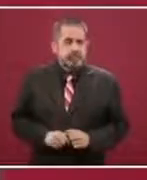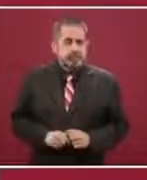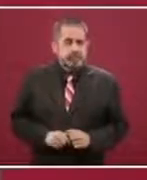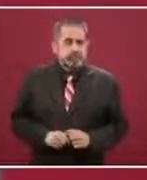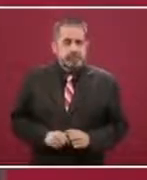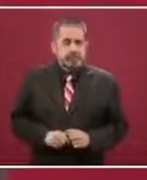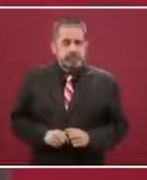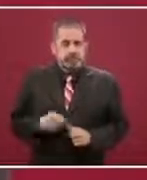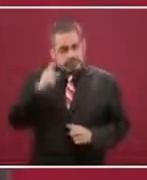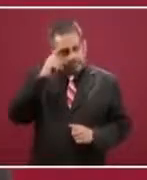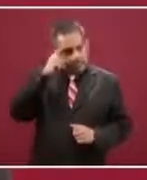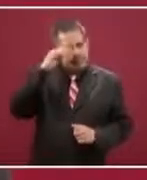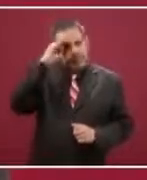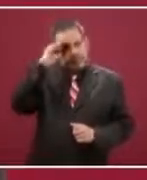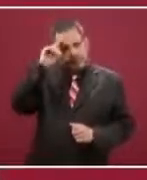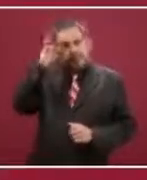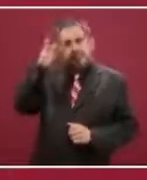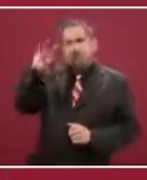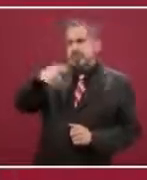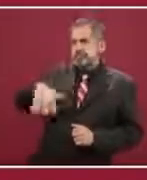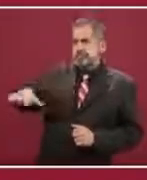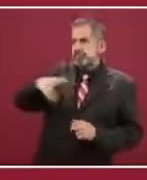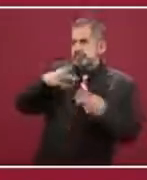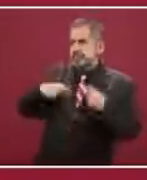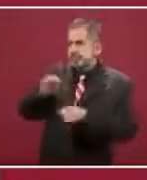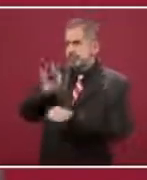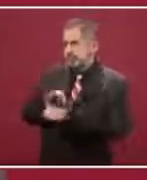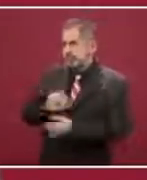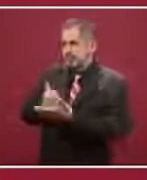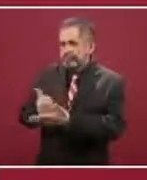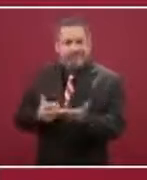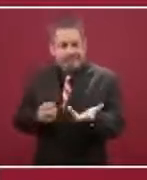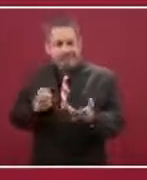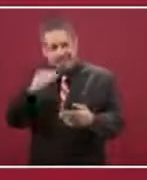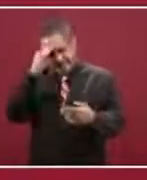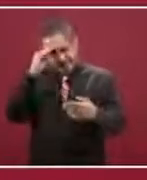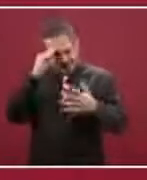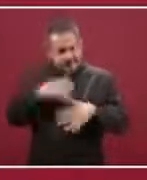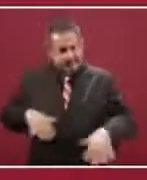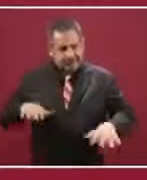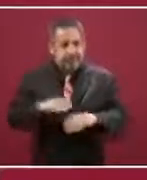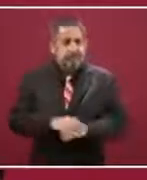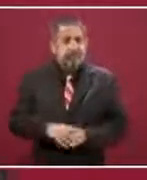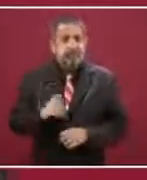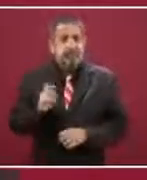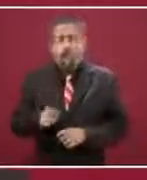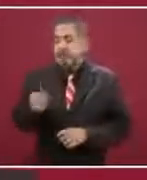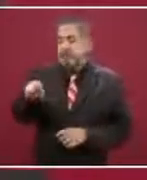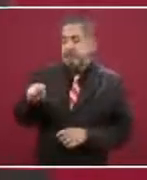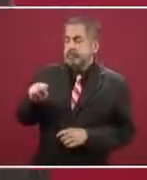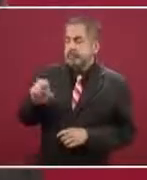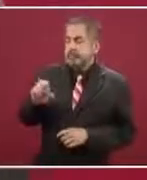con dimensión social. Entonces son procesos. El neoliberalismo